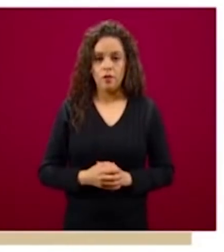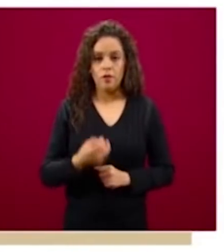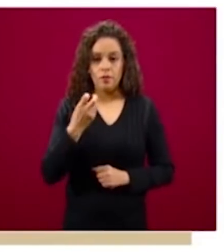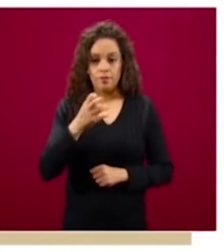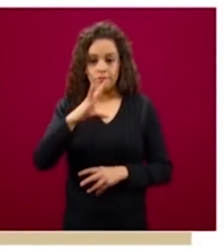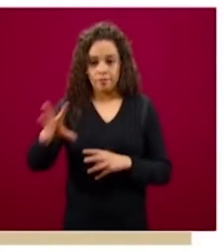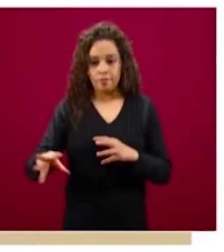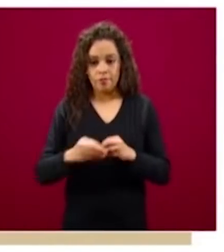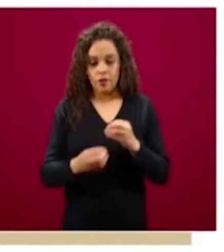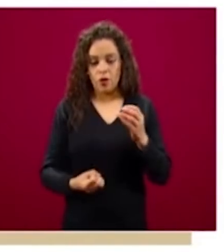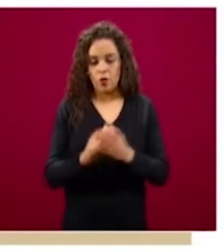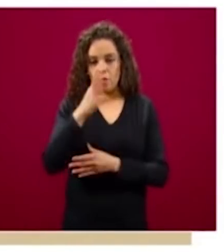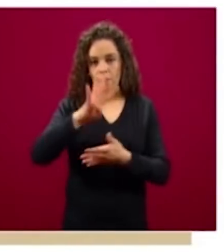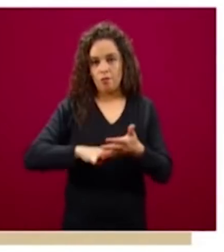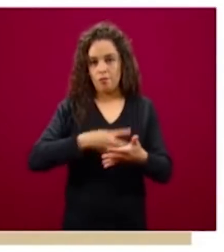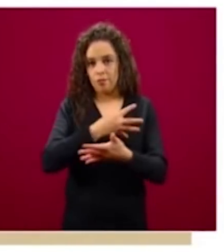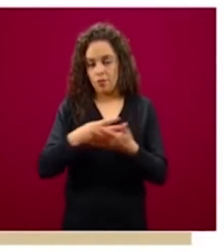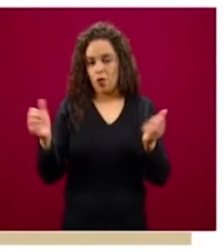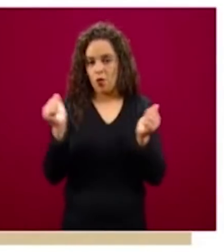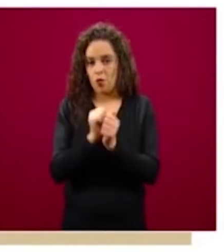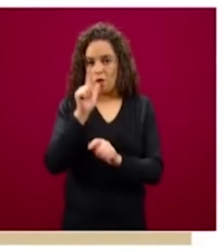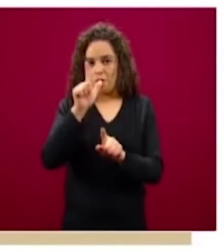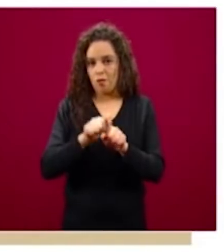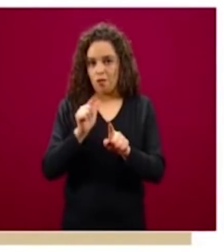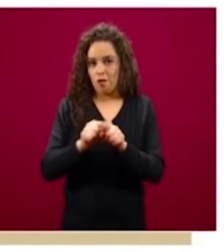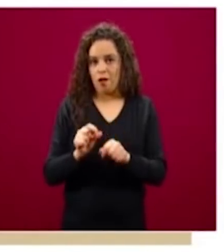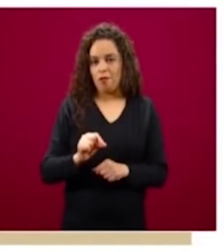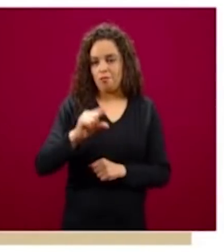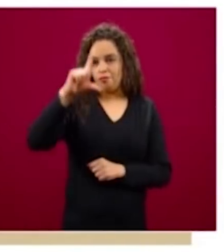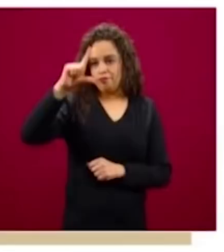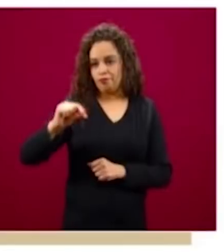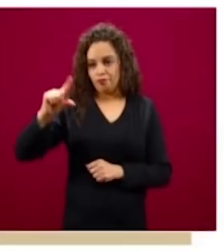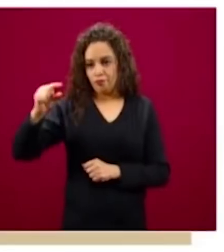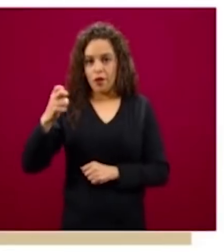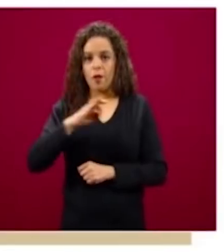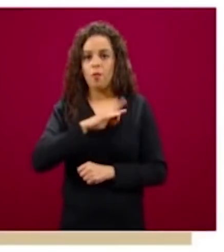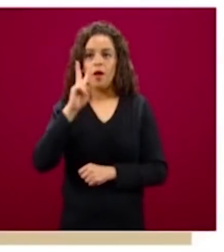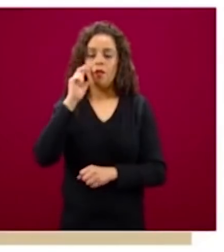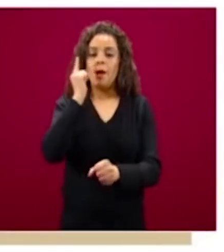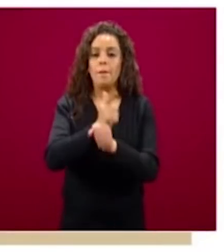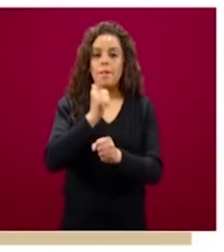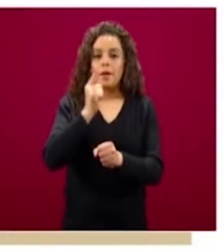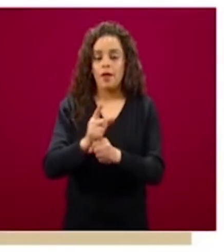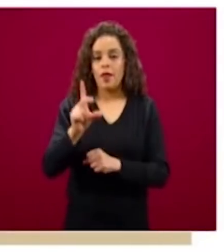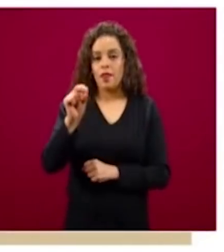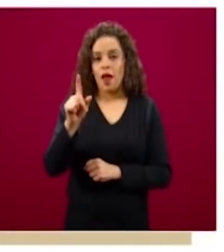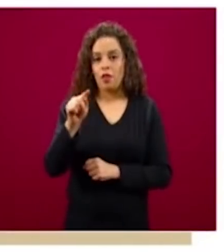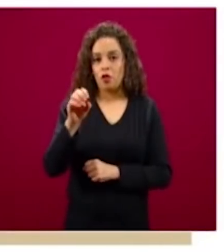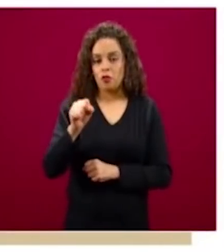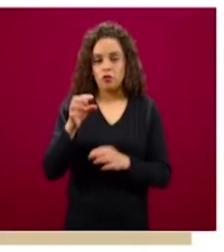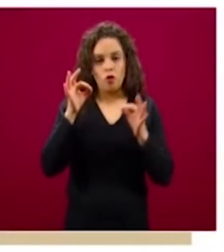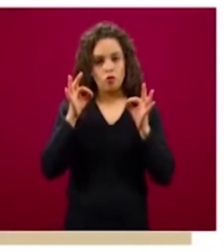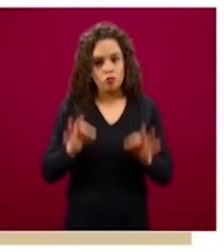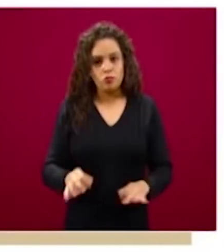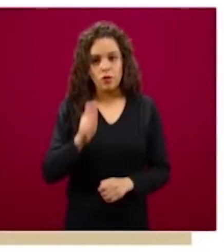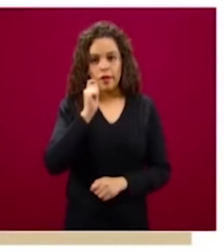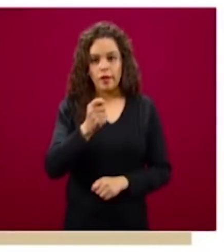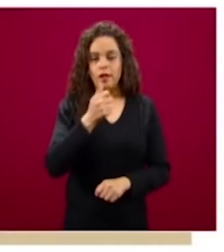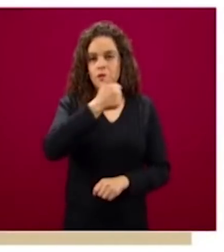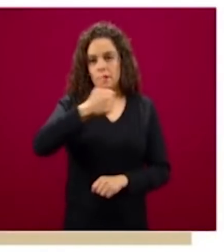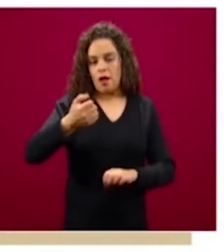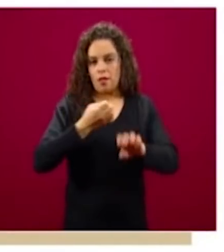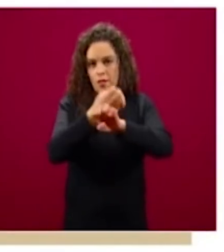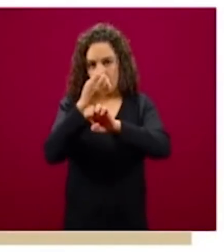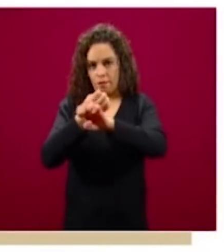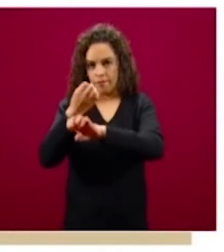nueva escala de colores. Y bueno, ahí podemos identificar los datos directos para cada una de las entidades federativas. Y bueno,